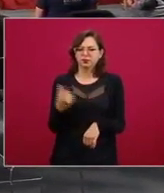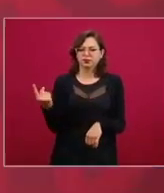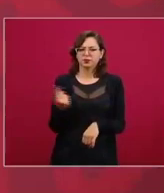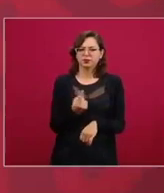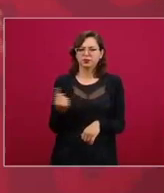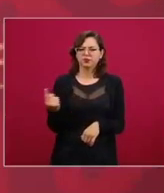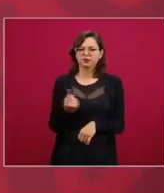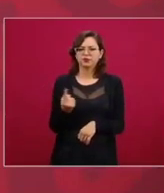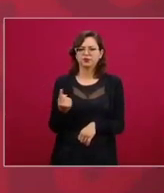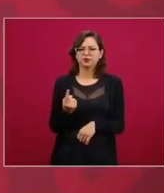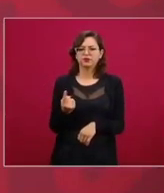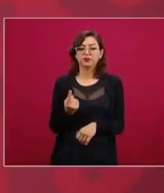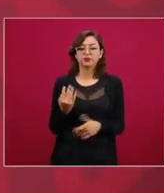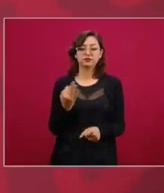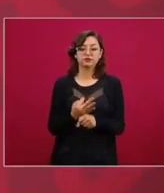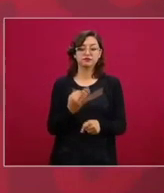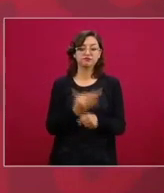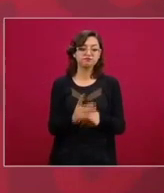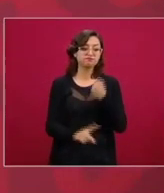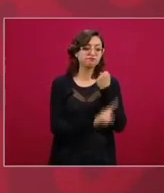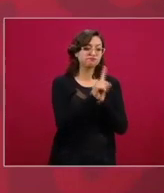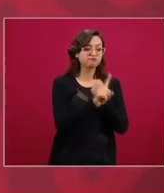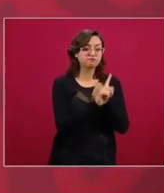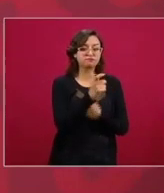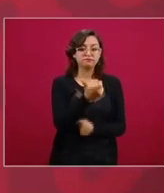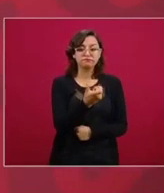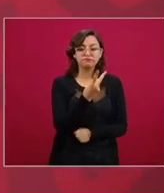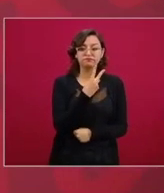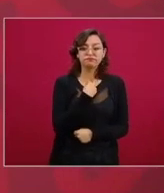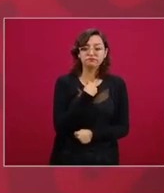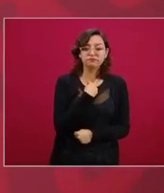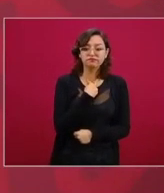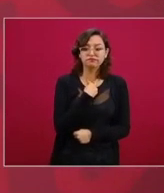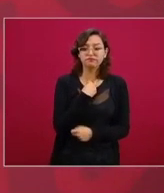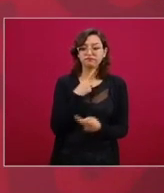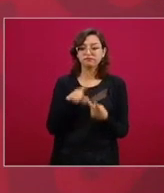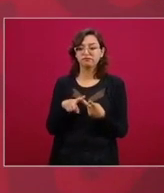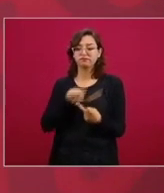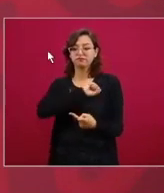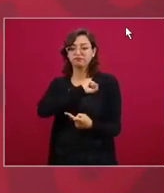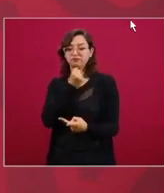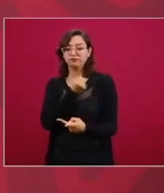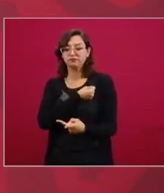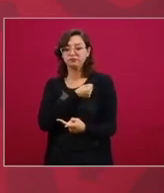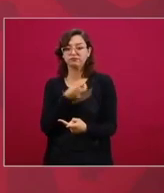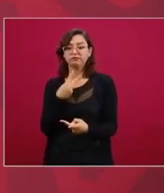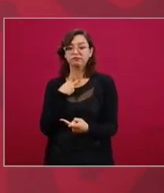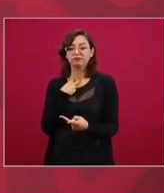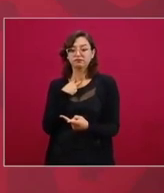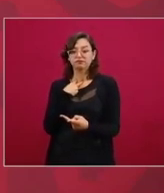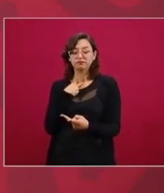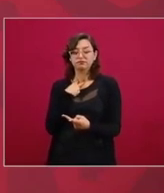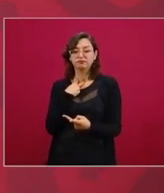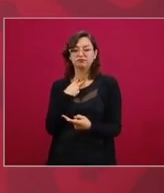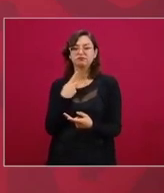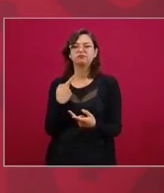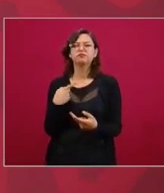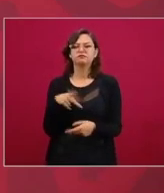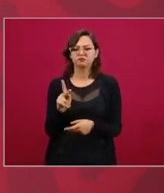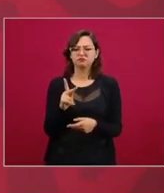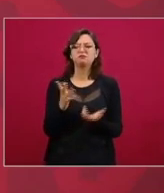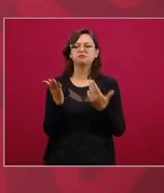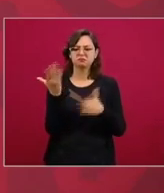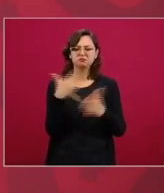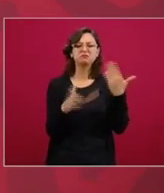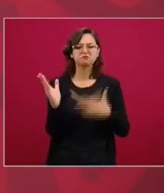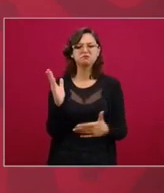paré. Ya paré la mañanera. Eso sí, felicidades a las educadoras. Yo no estoy